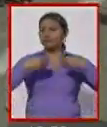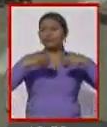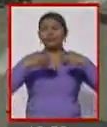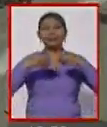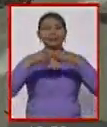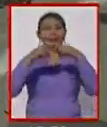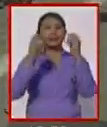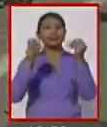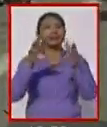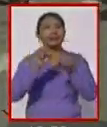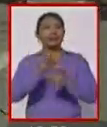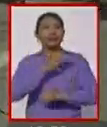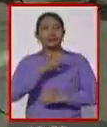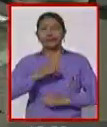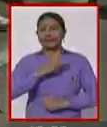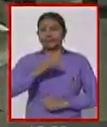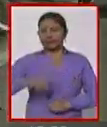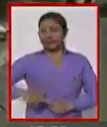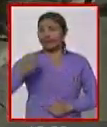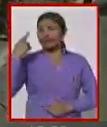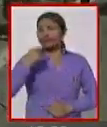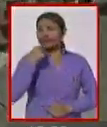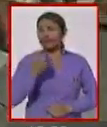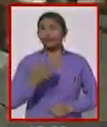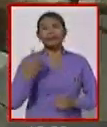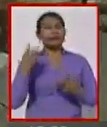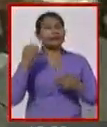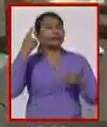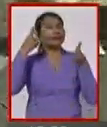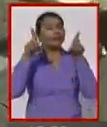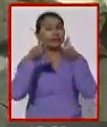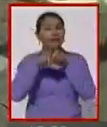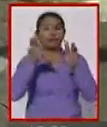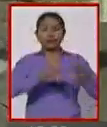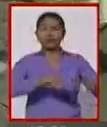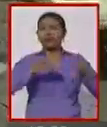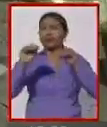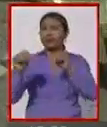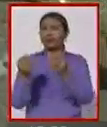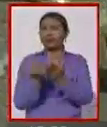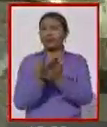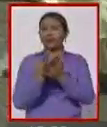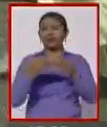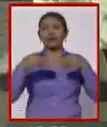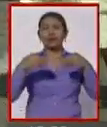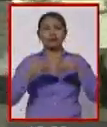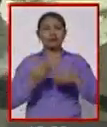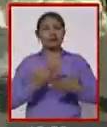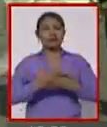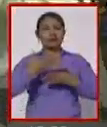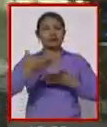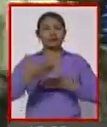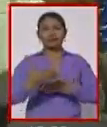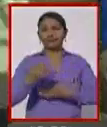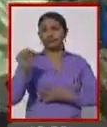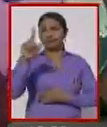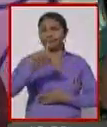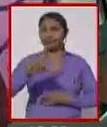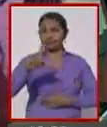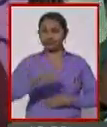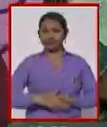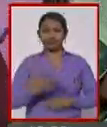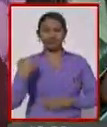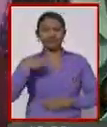Los Pozos tomaron el Consejo Municipal manifestando que no están de acuerdo con el traslado que está previsto se realice este próximo